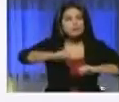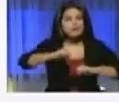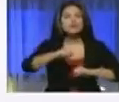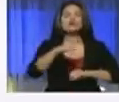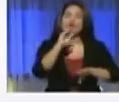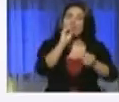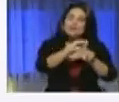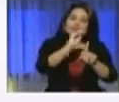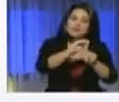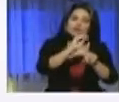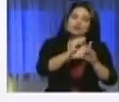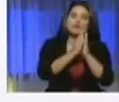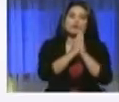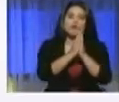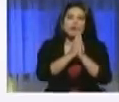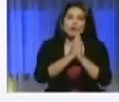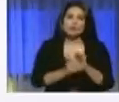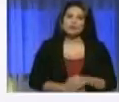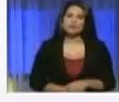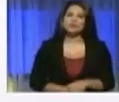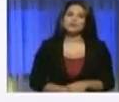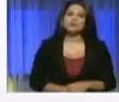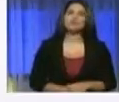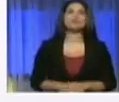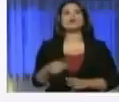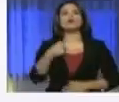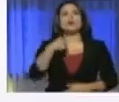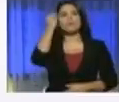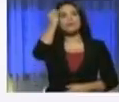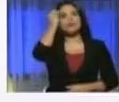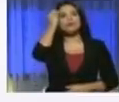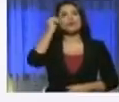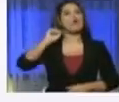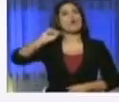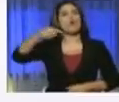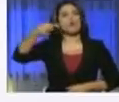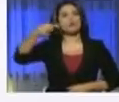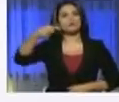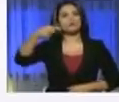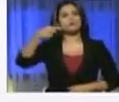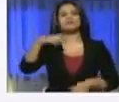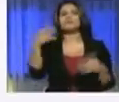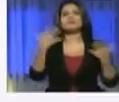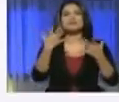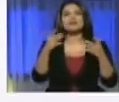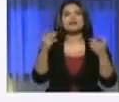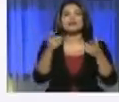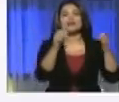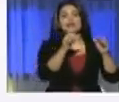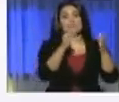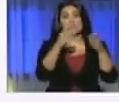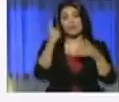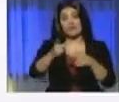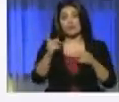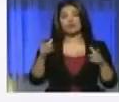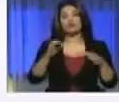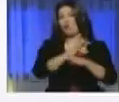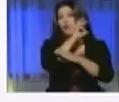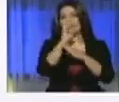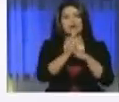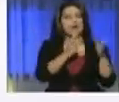El punto, yo diría, el punto número uno, balance del ciclo olímpico que culmina en